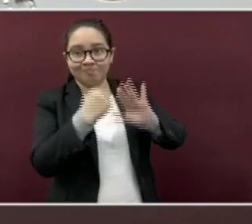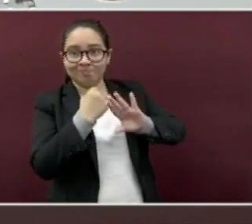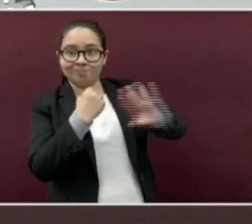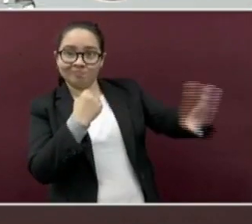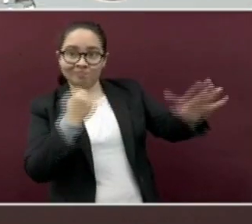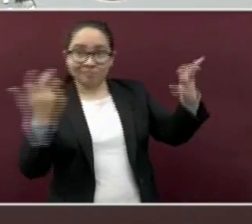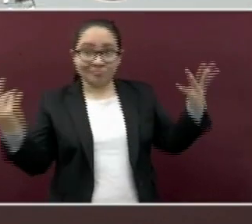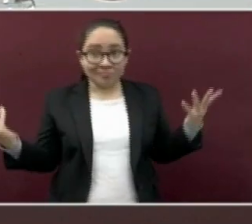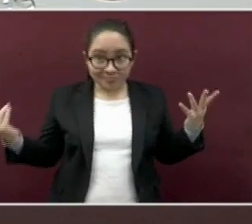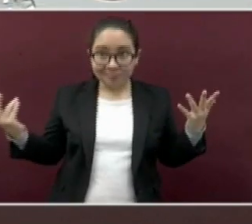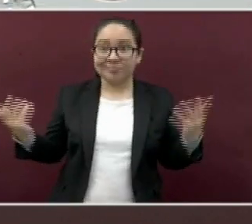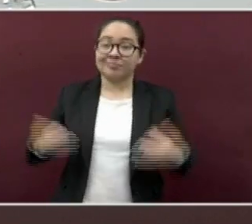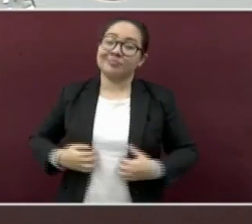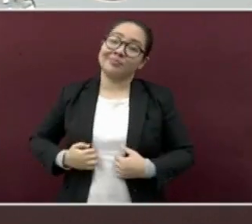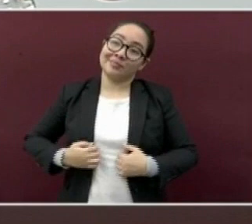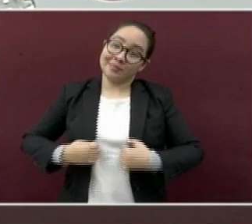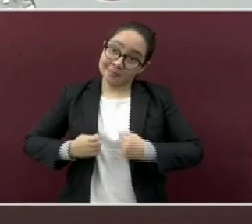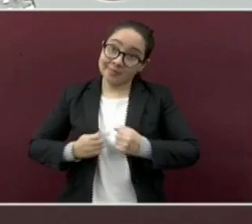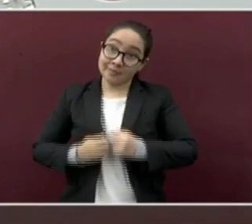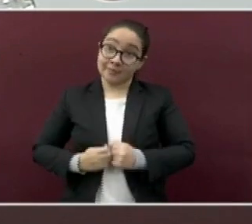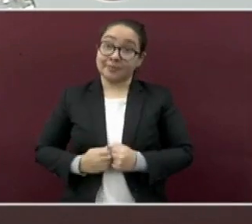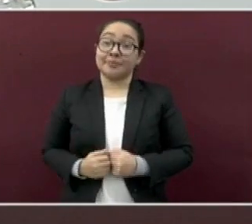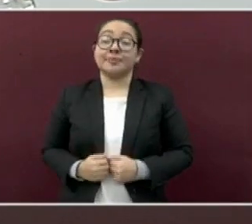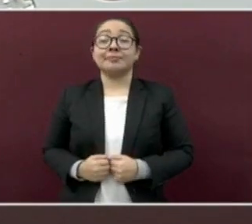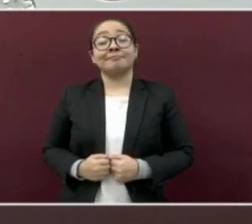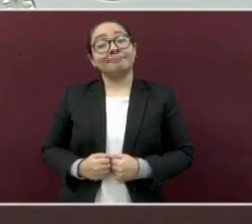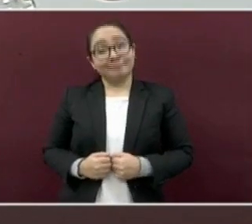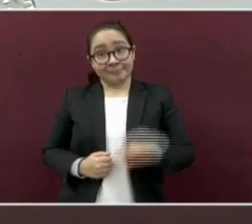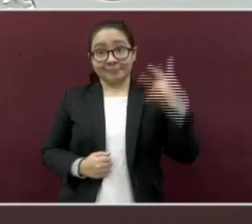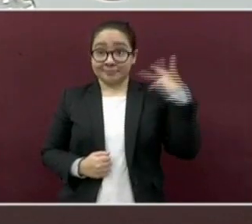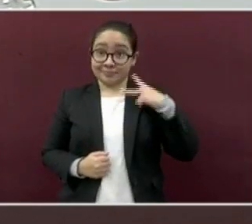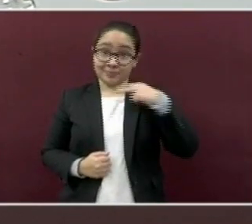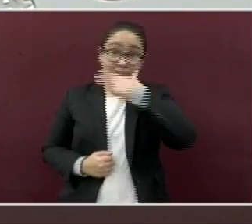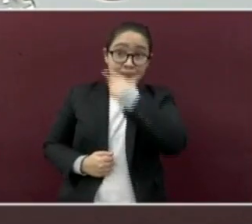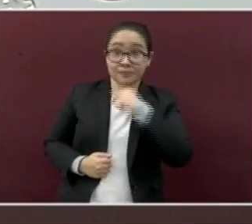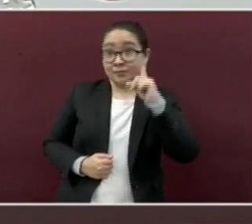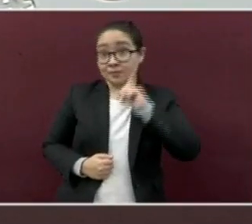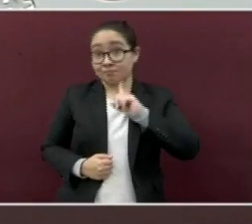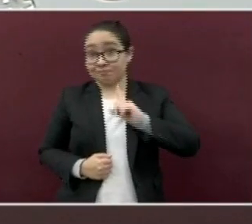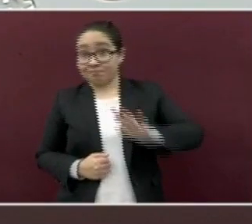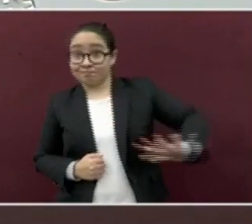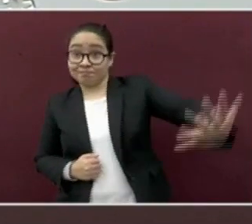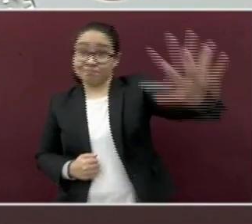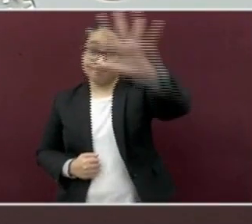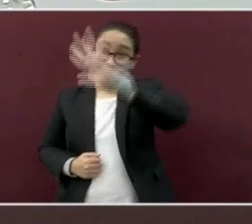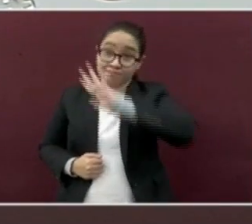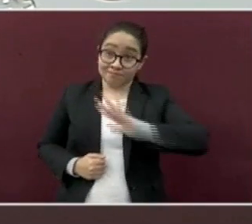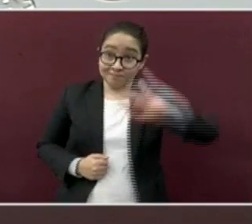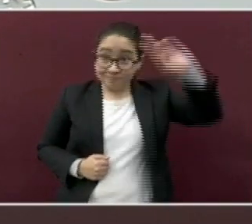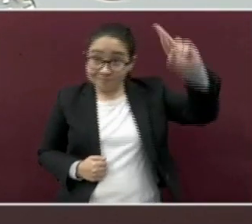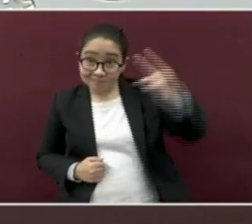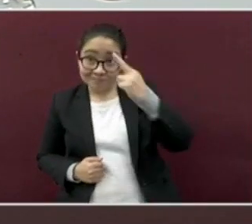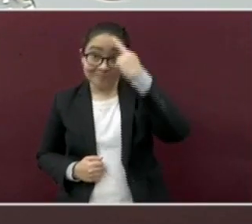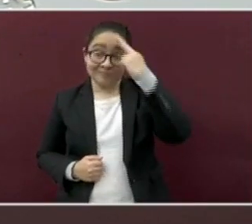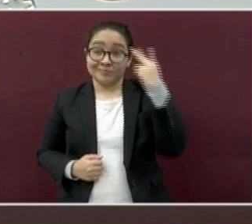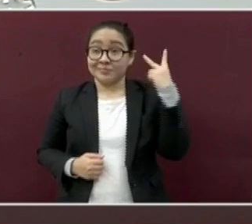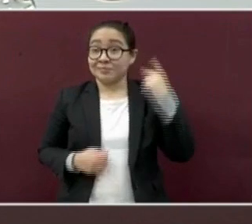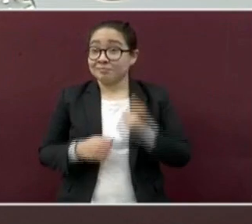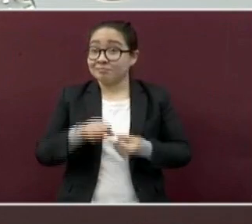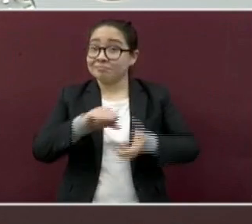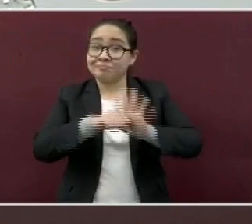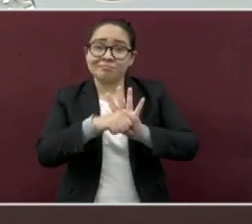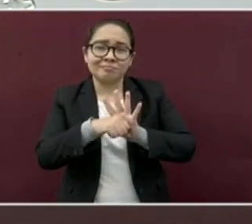o enfermos por COVID-19. Veracruzanas y veracruzanos, recuerden que el COVID-19